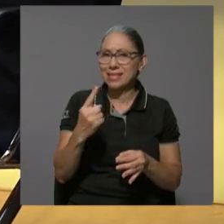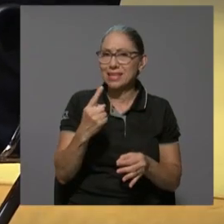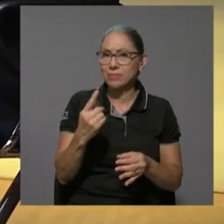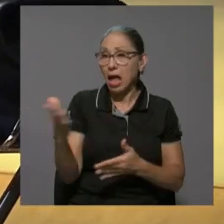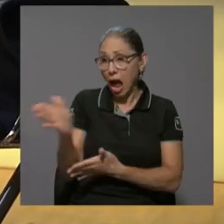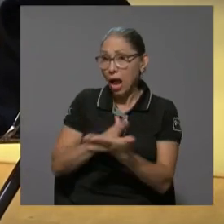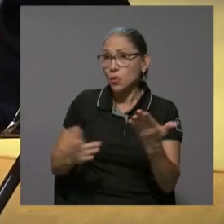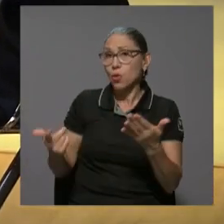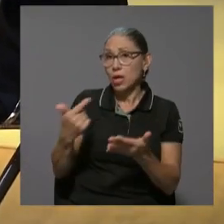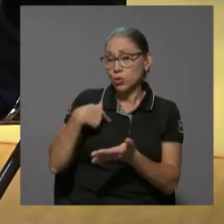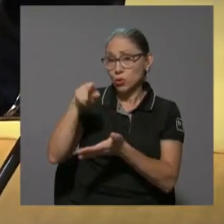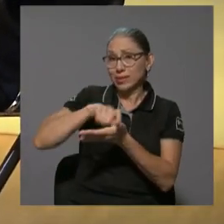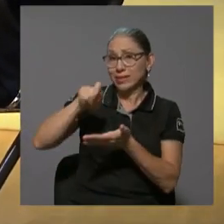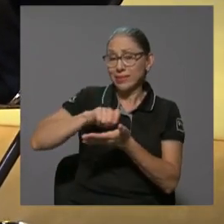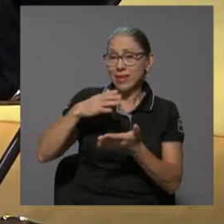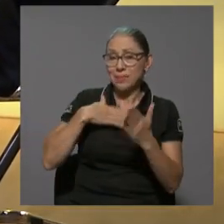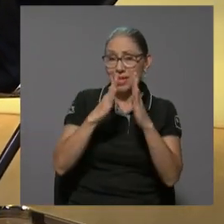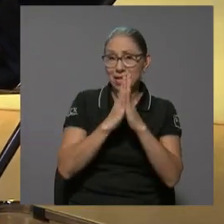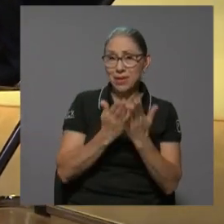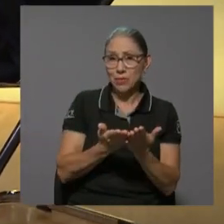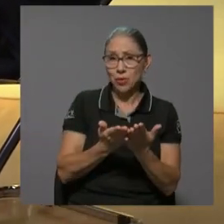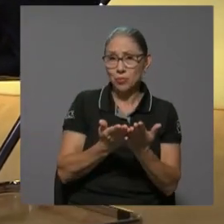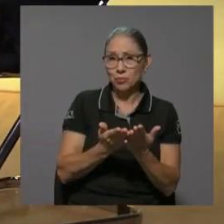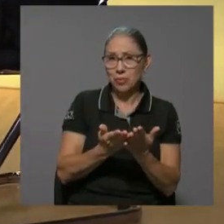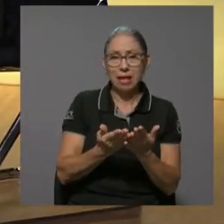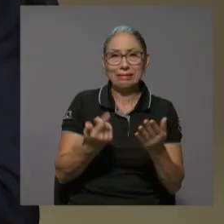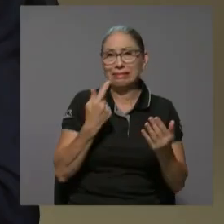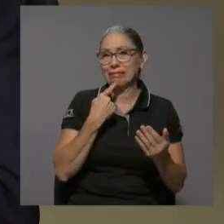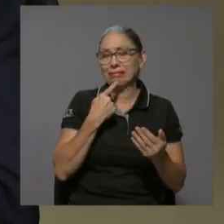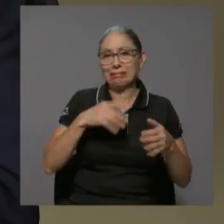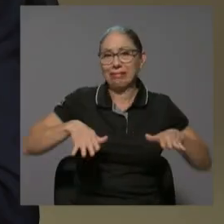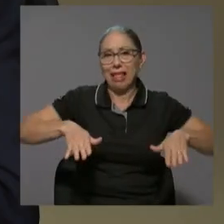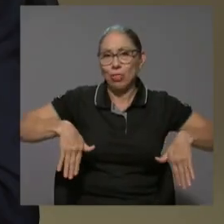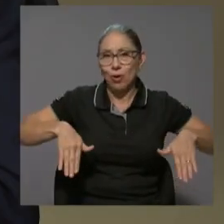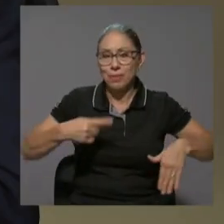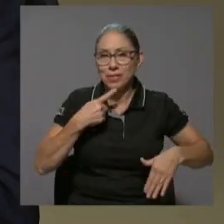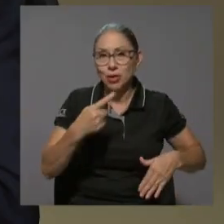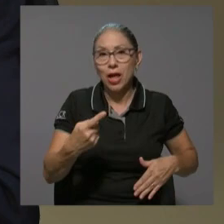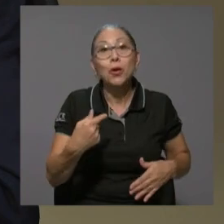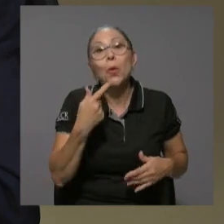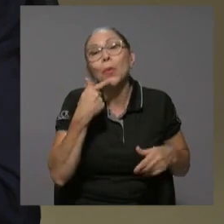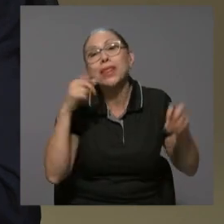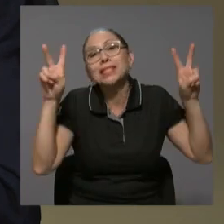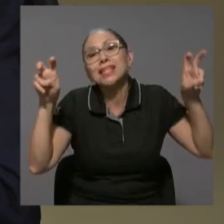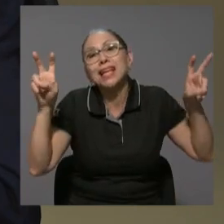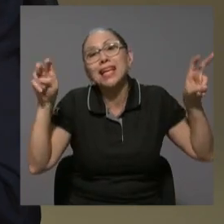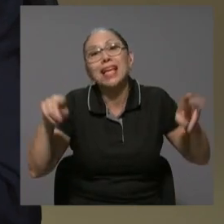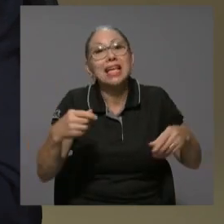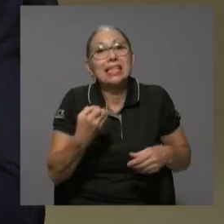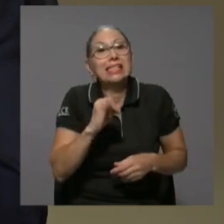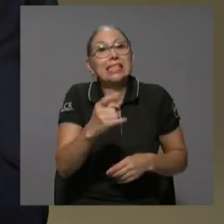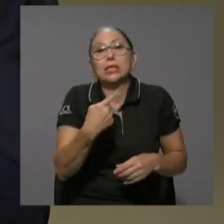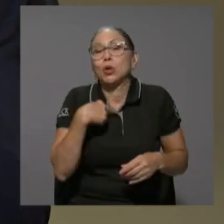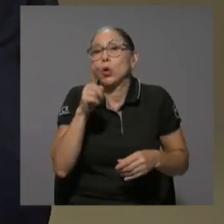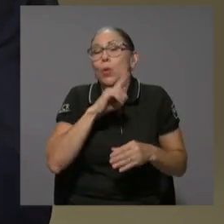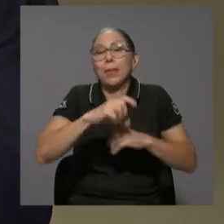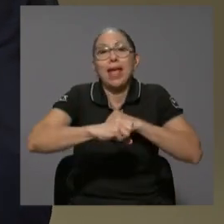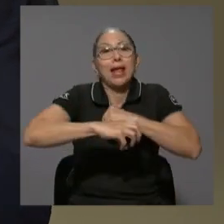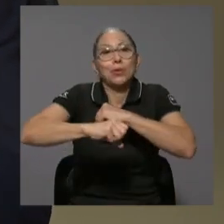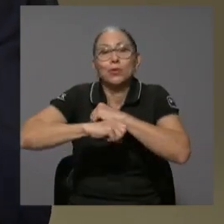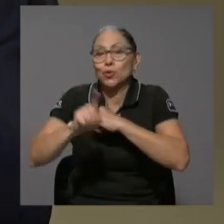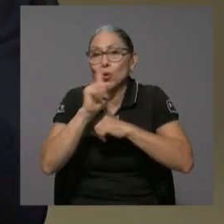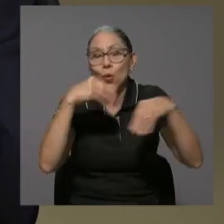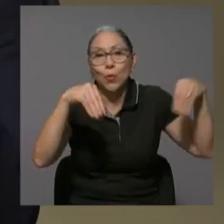por cierto no lo he mencionado, como dicen, el que no se anuncia no vende, aunque ya el libro está prácticamente